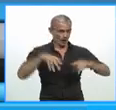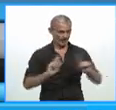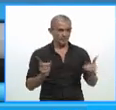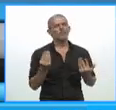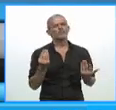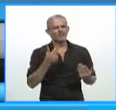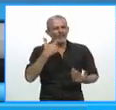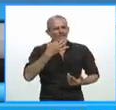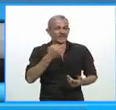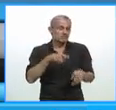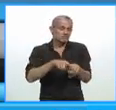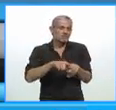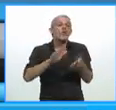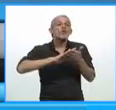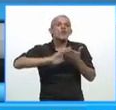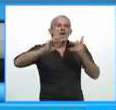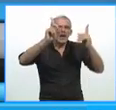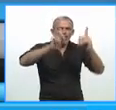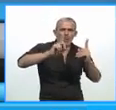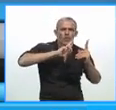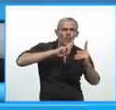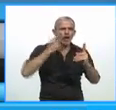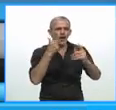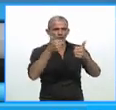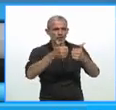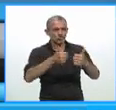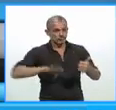¿eh? No, ya lo sé. No, la verdad que como toda cosa nueva es una gran motivación.